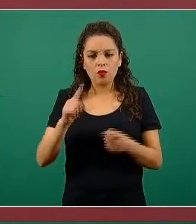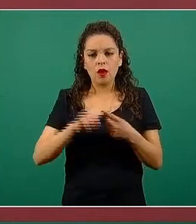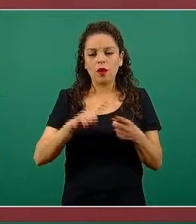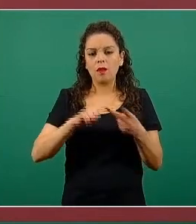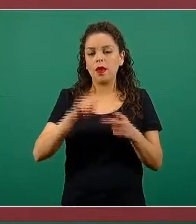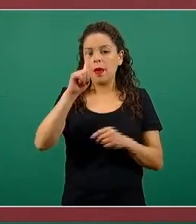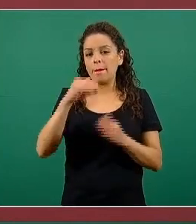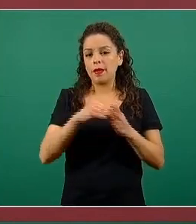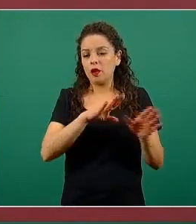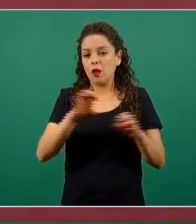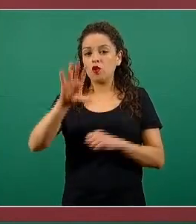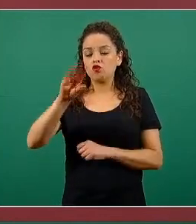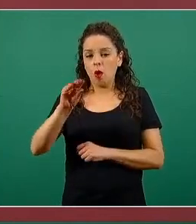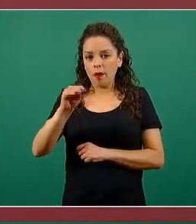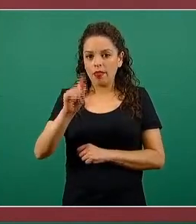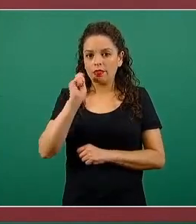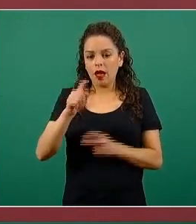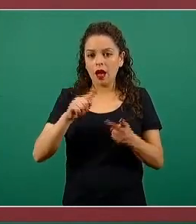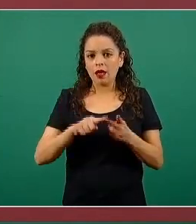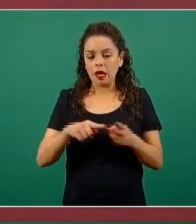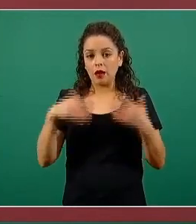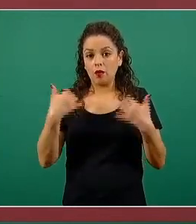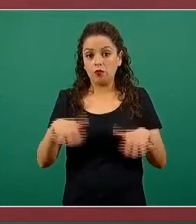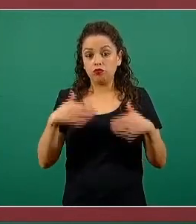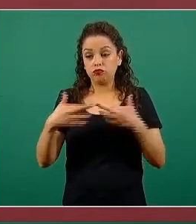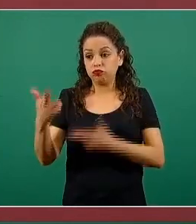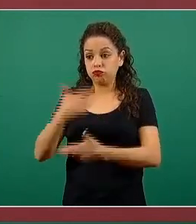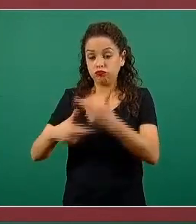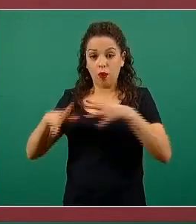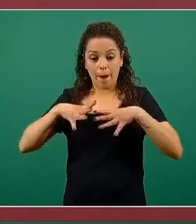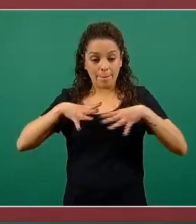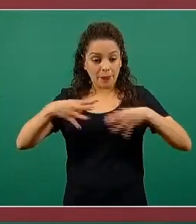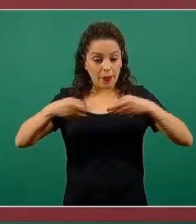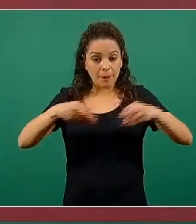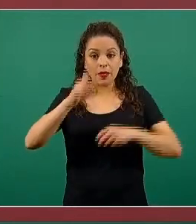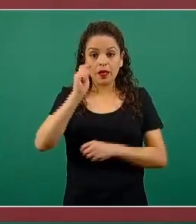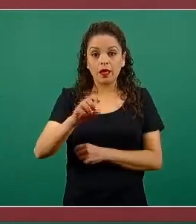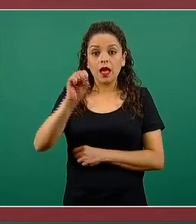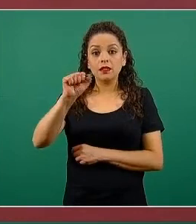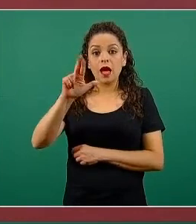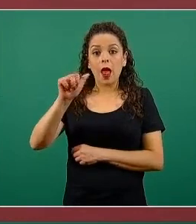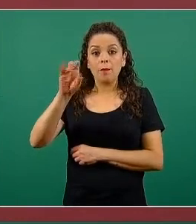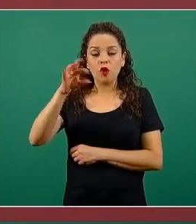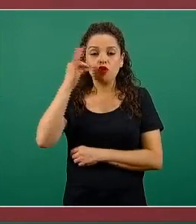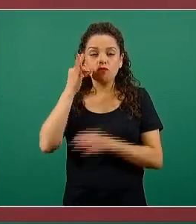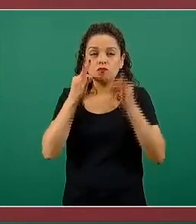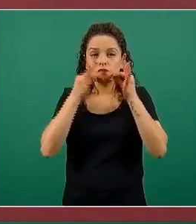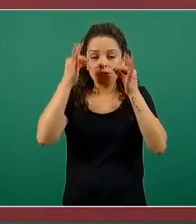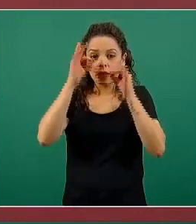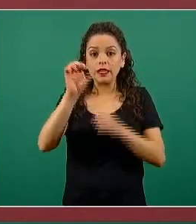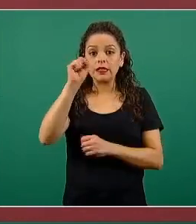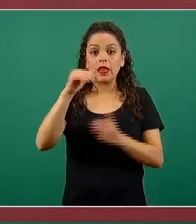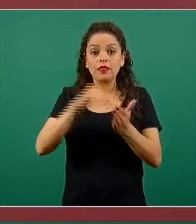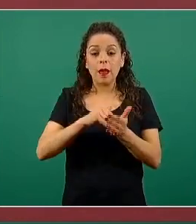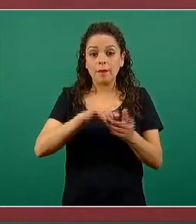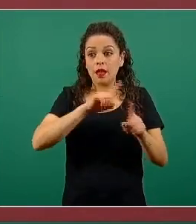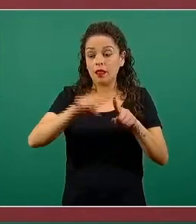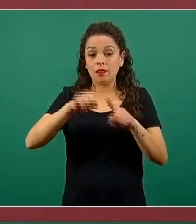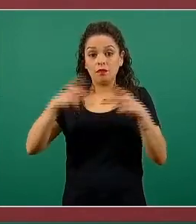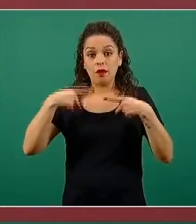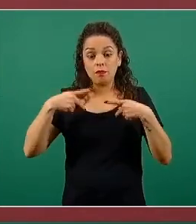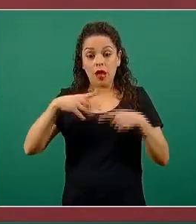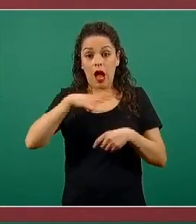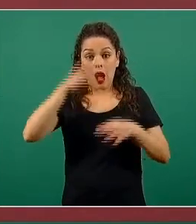1990, cuando tuvimos un importante rebrote de sarampión con más de 60,000 casos y cerca de 6,000